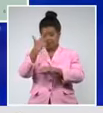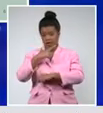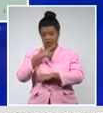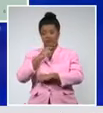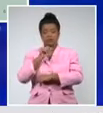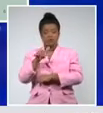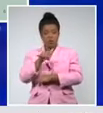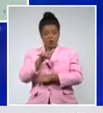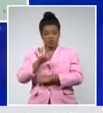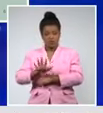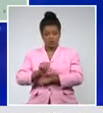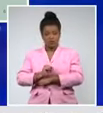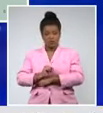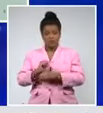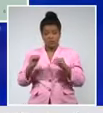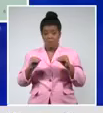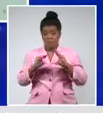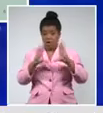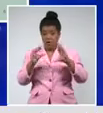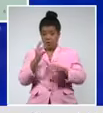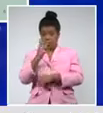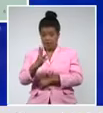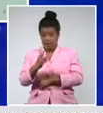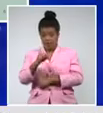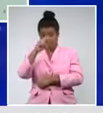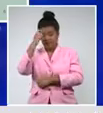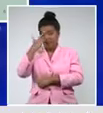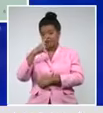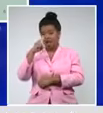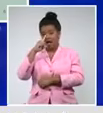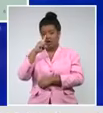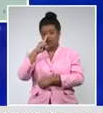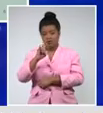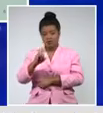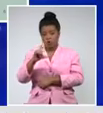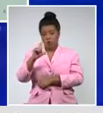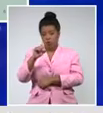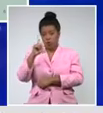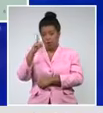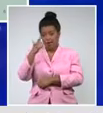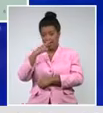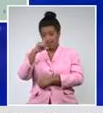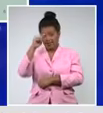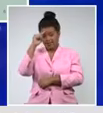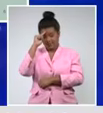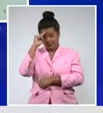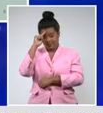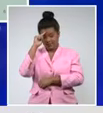Madruga con 3 y San Nicolás de Bari y Jaruco con 1 cada uno.